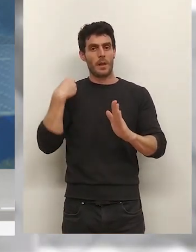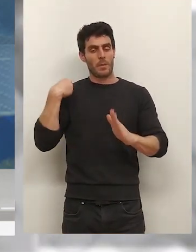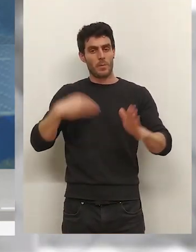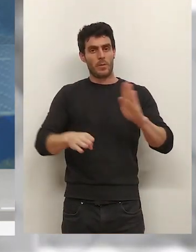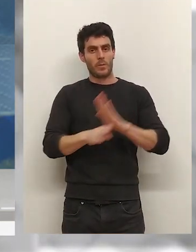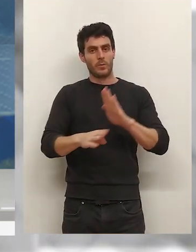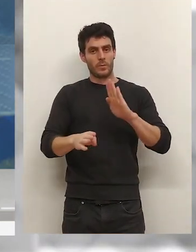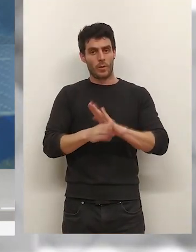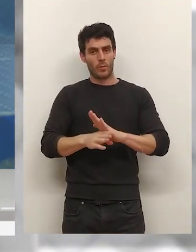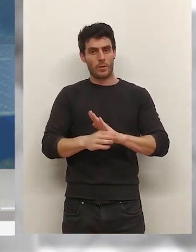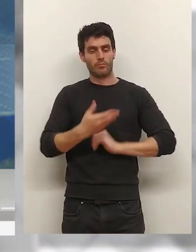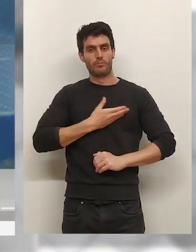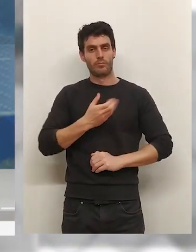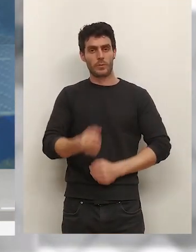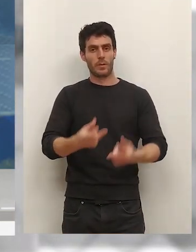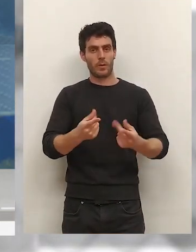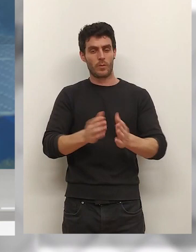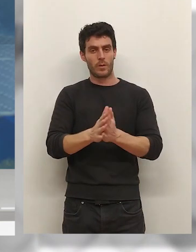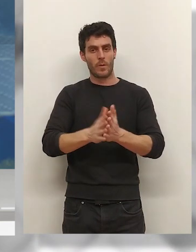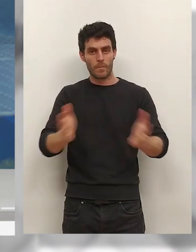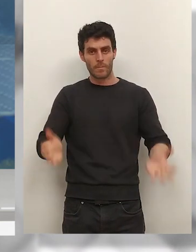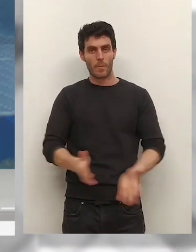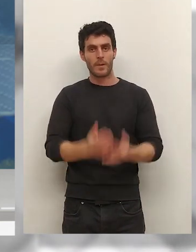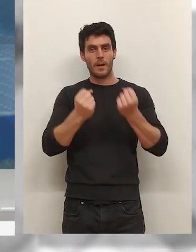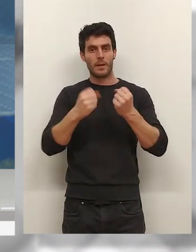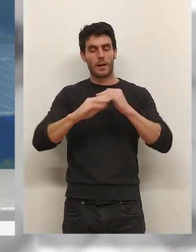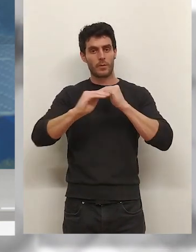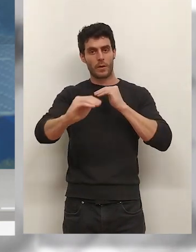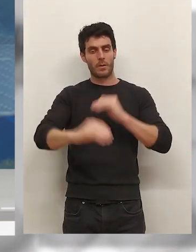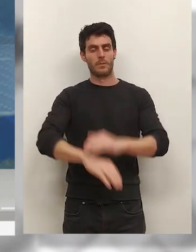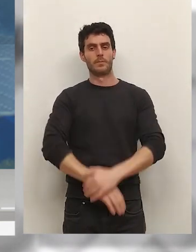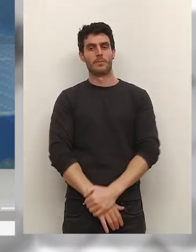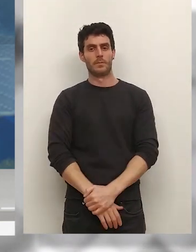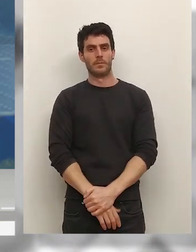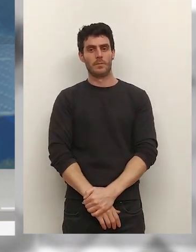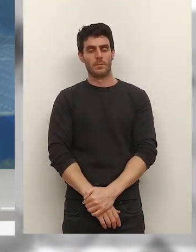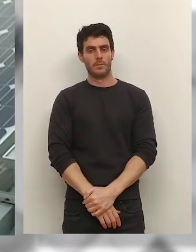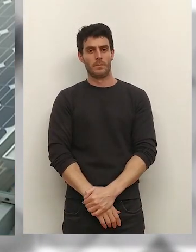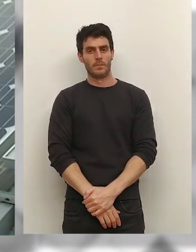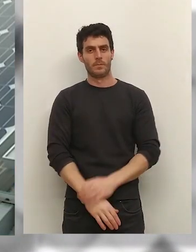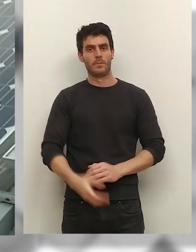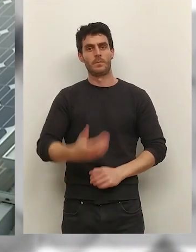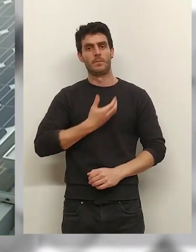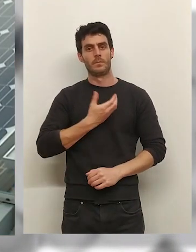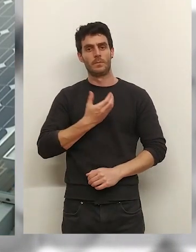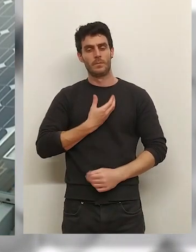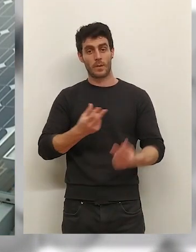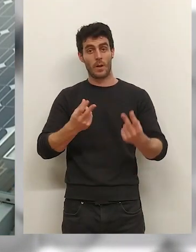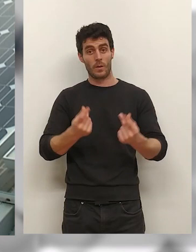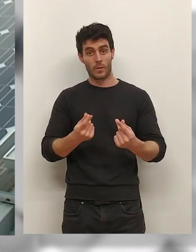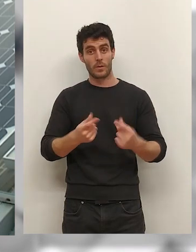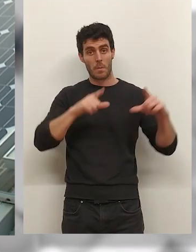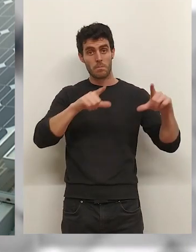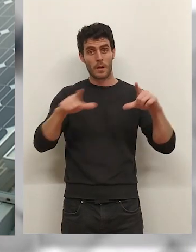que continúa la línea del consistorio logroñés de fomentar la energía sostenible. El Ayuntamiento de